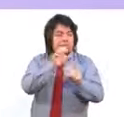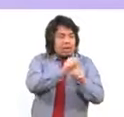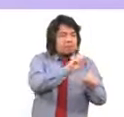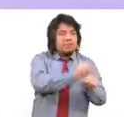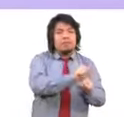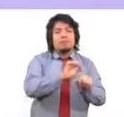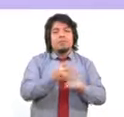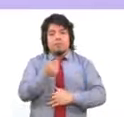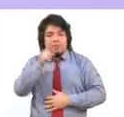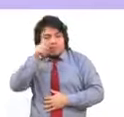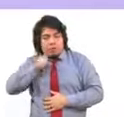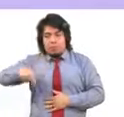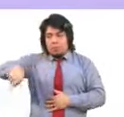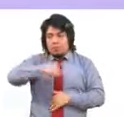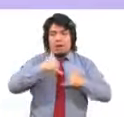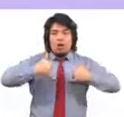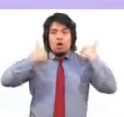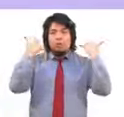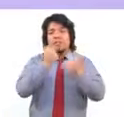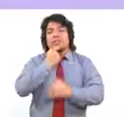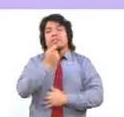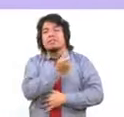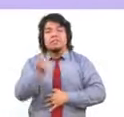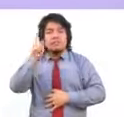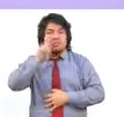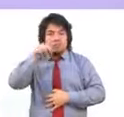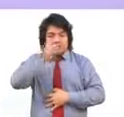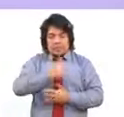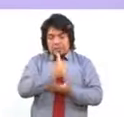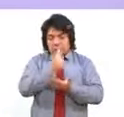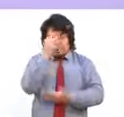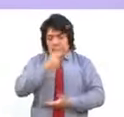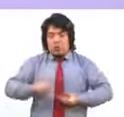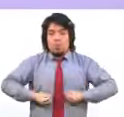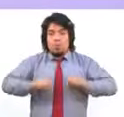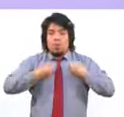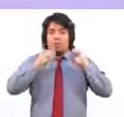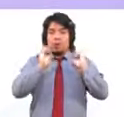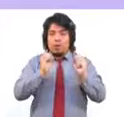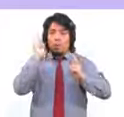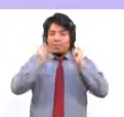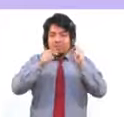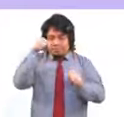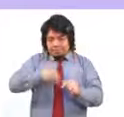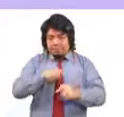por las mujeres, jóvenes y niñas que habitan y transitan nuestra ciudad. Muchísimas gracias.